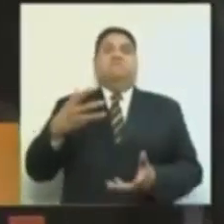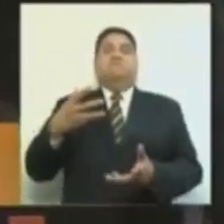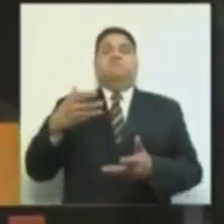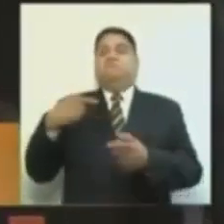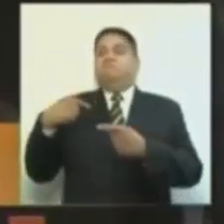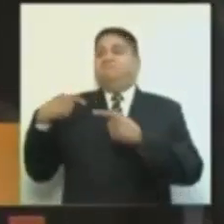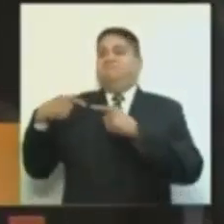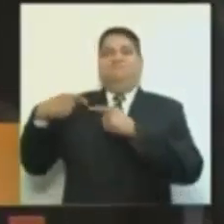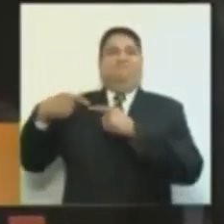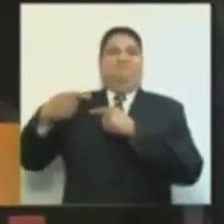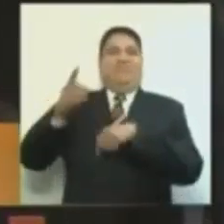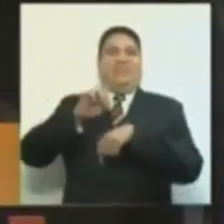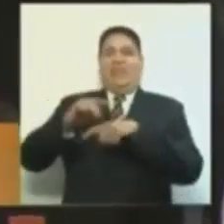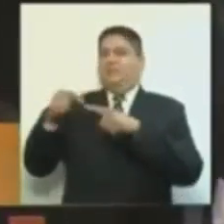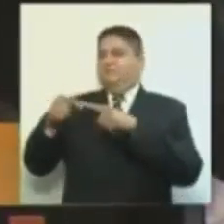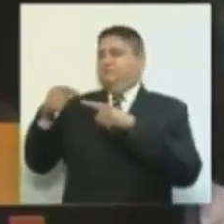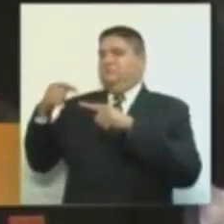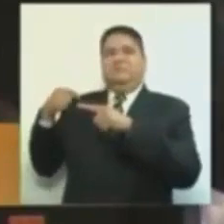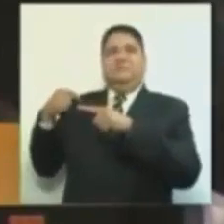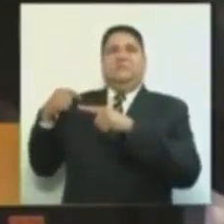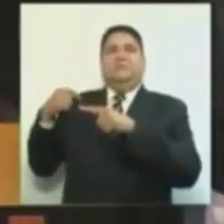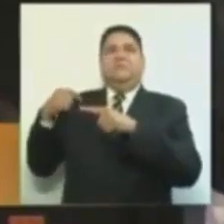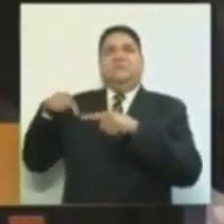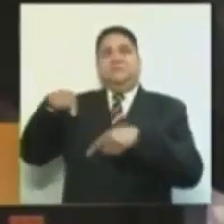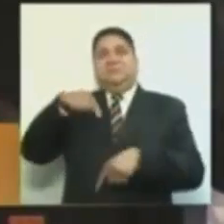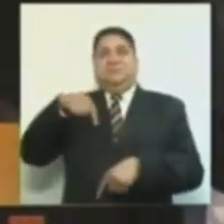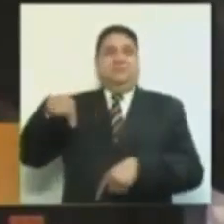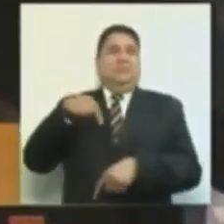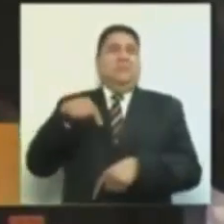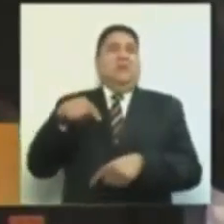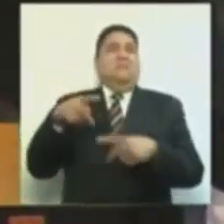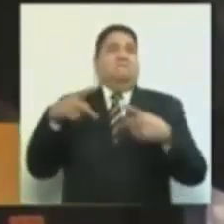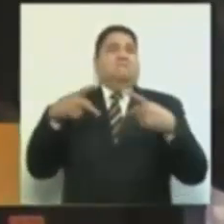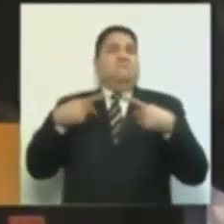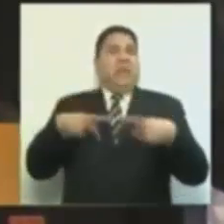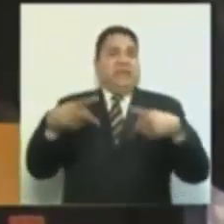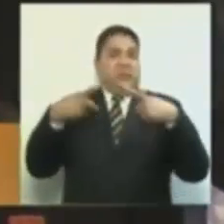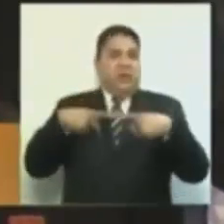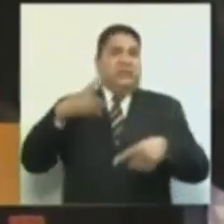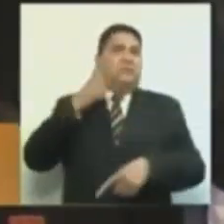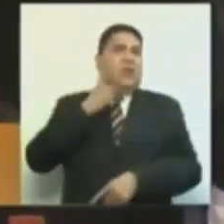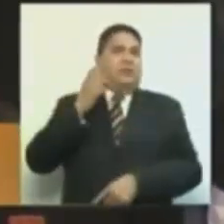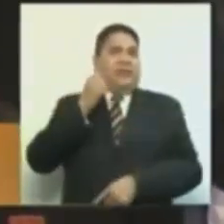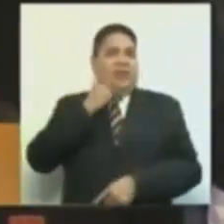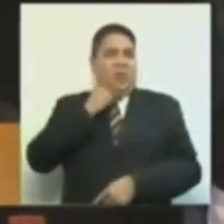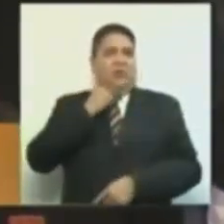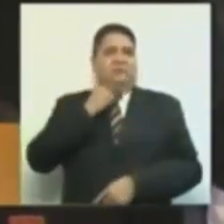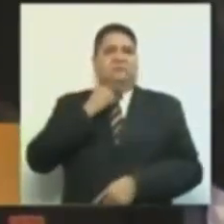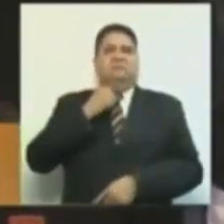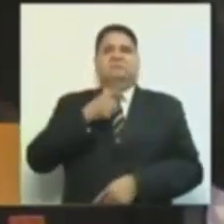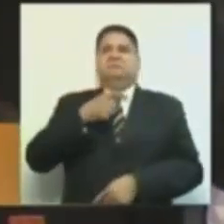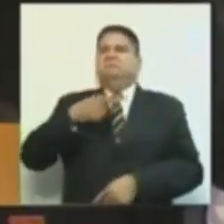días ha sido manchado por la cerrazón y la sordera,